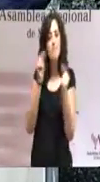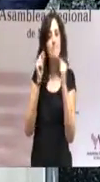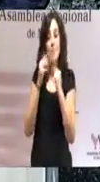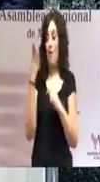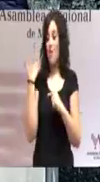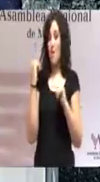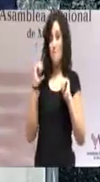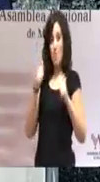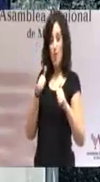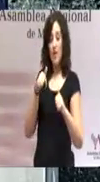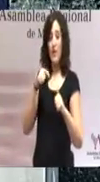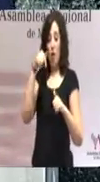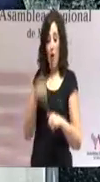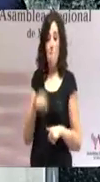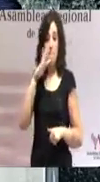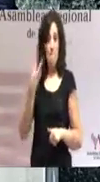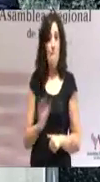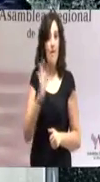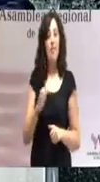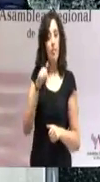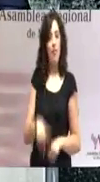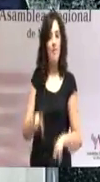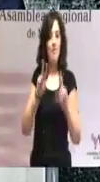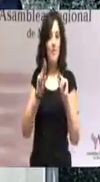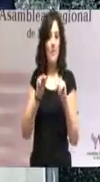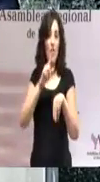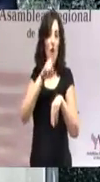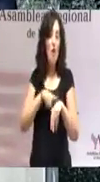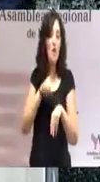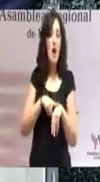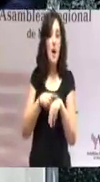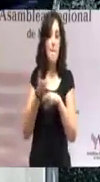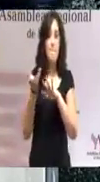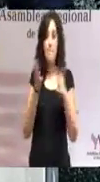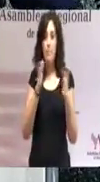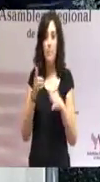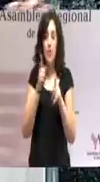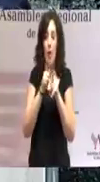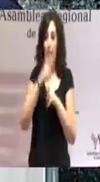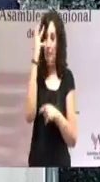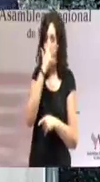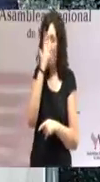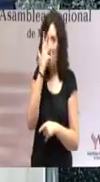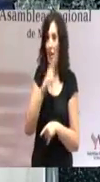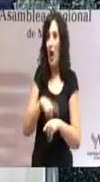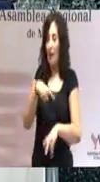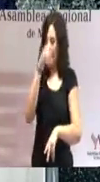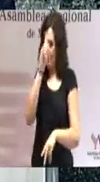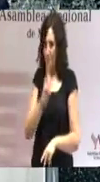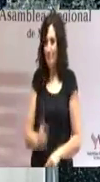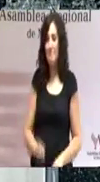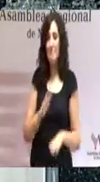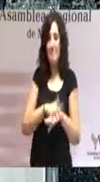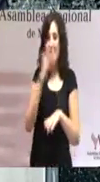que previsiblemente terminaremos hoy a una hora con cierta incertidumbre, ¿no? Pero es